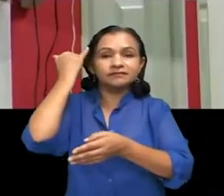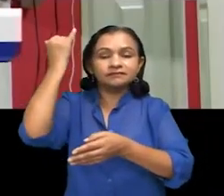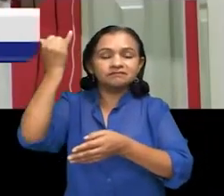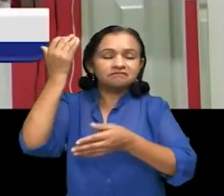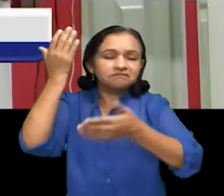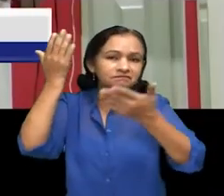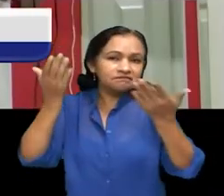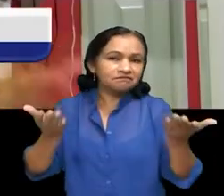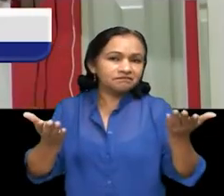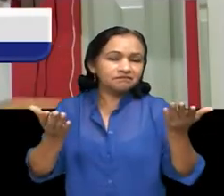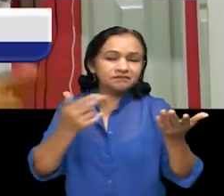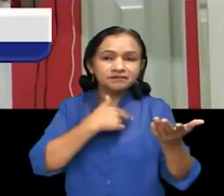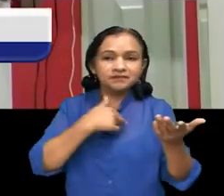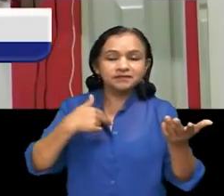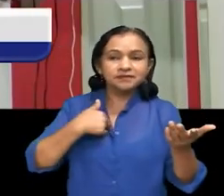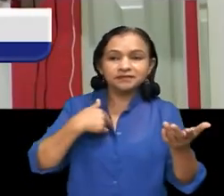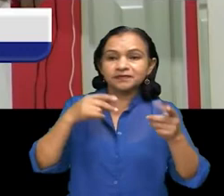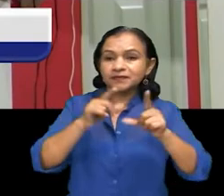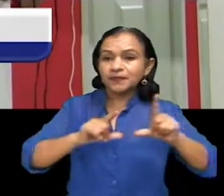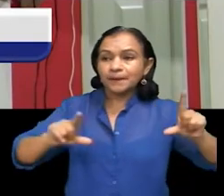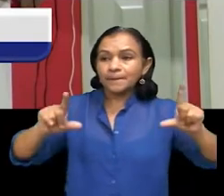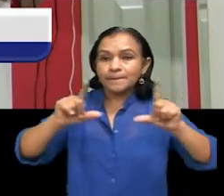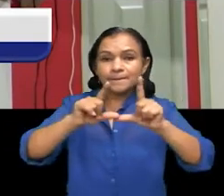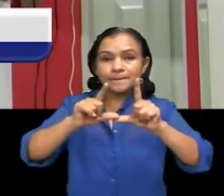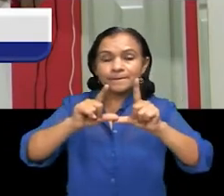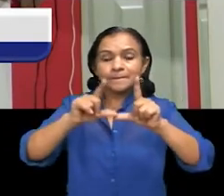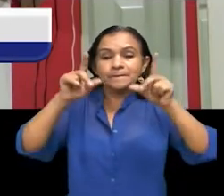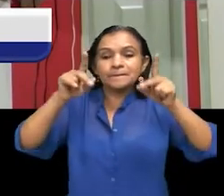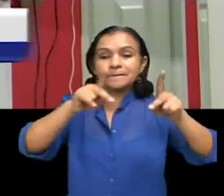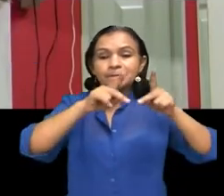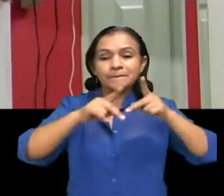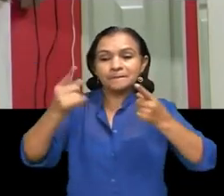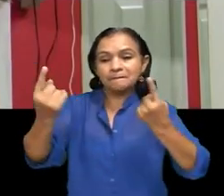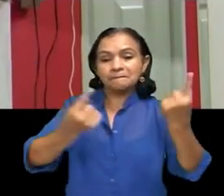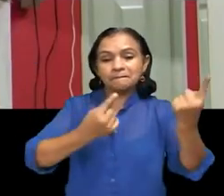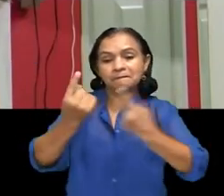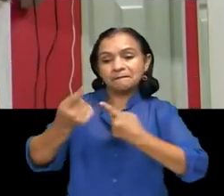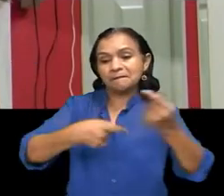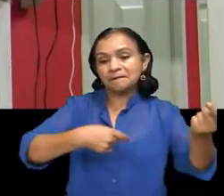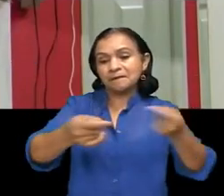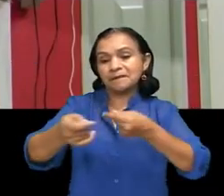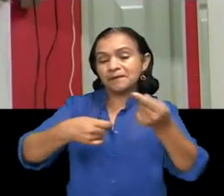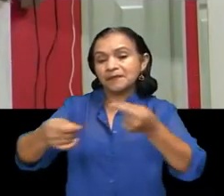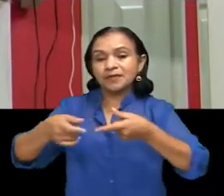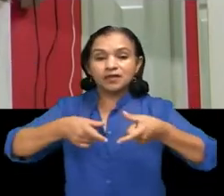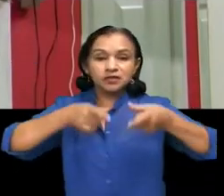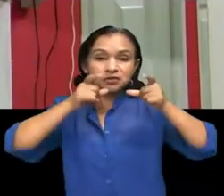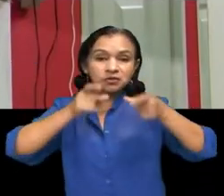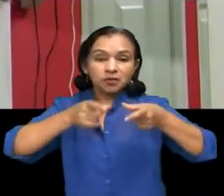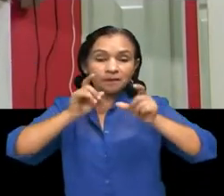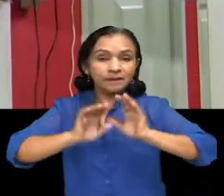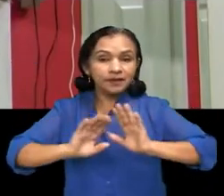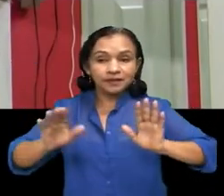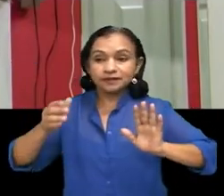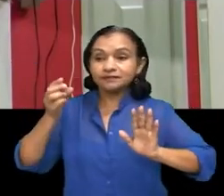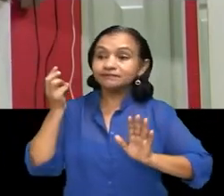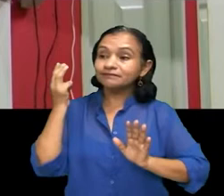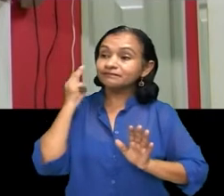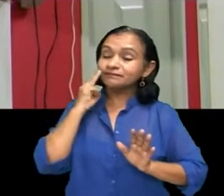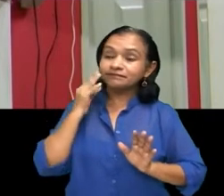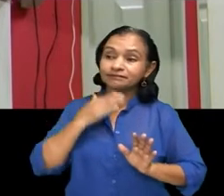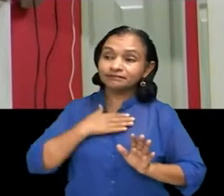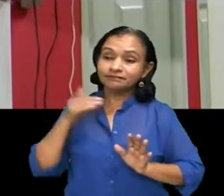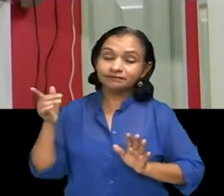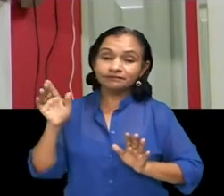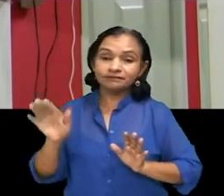tradicional abrir un espacio para recibir a las personas que vinieran y disfrutaran de las sopas que mi mamá hace,